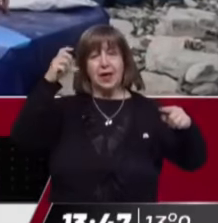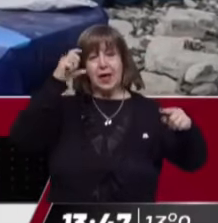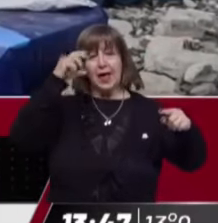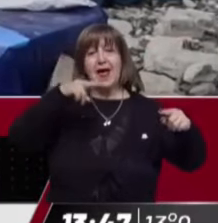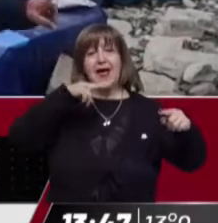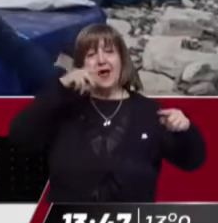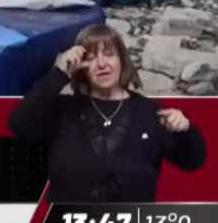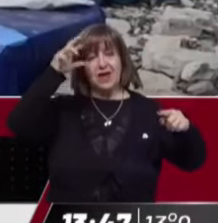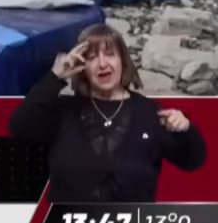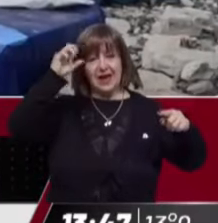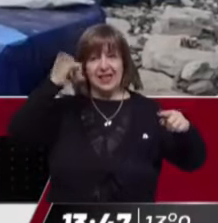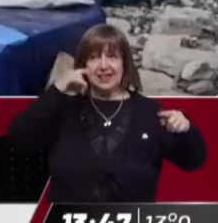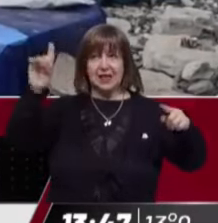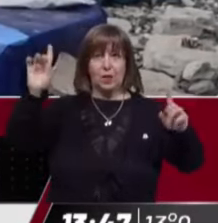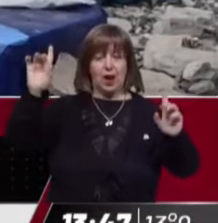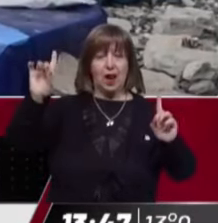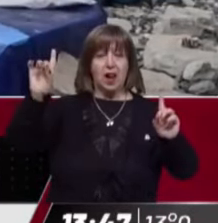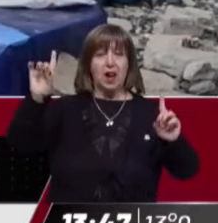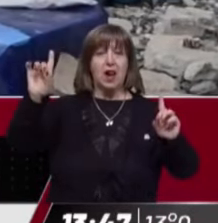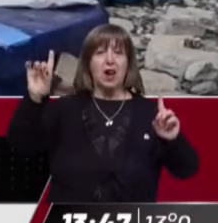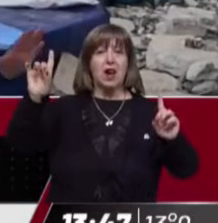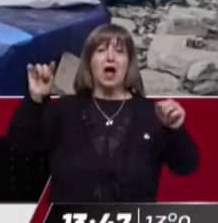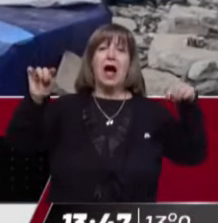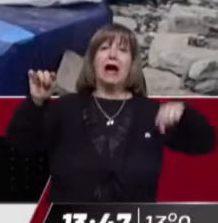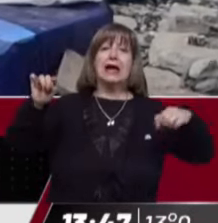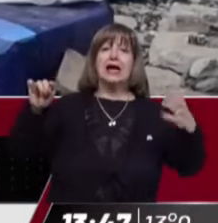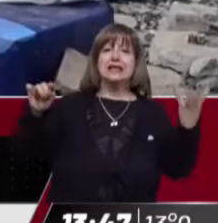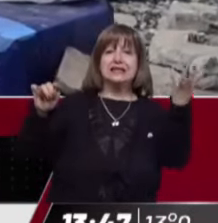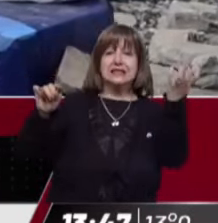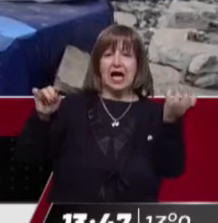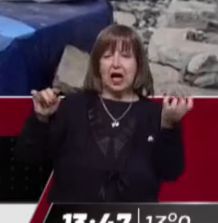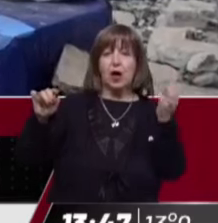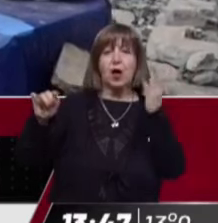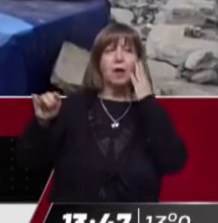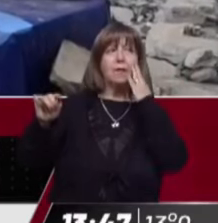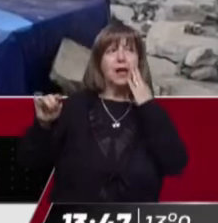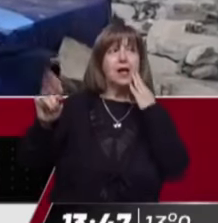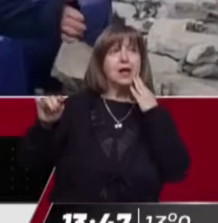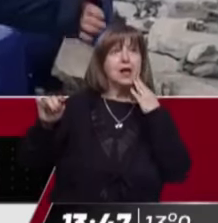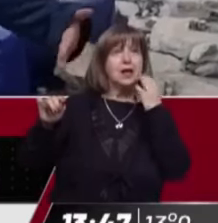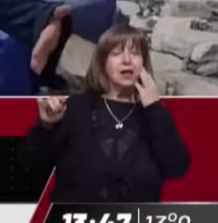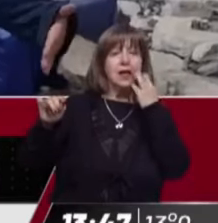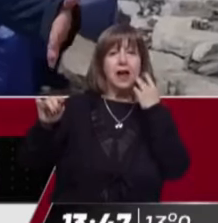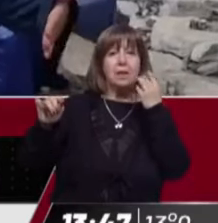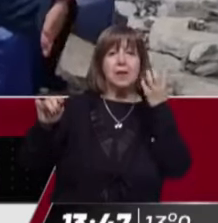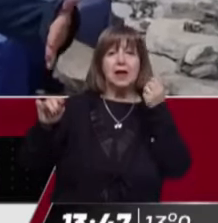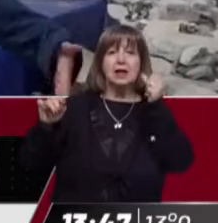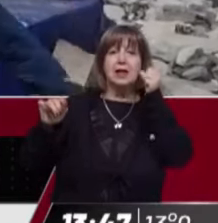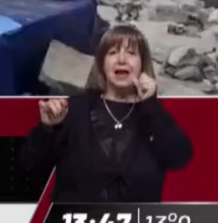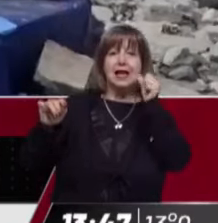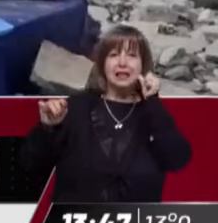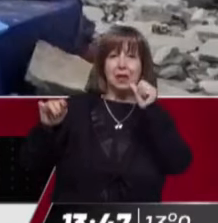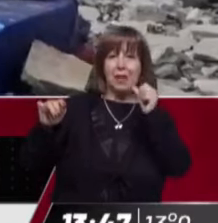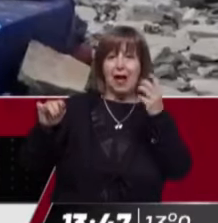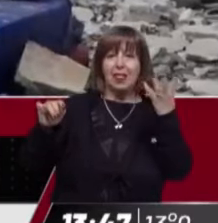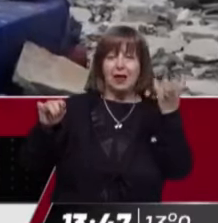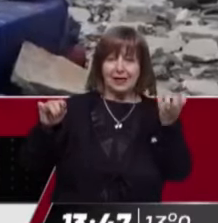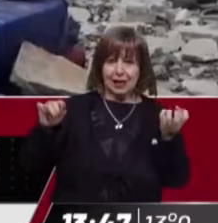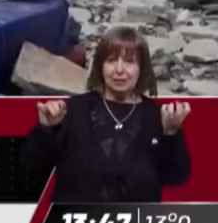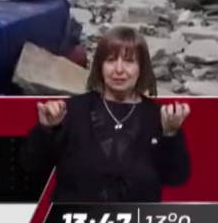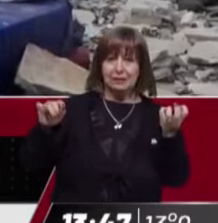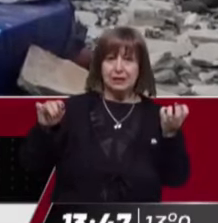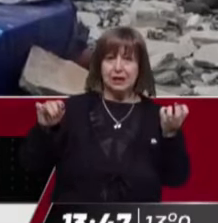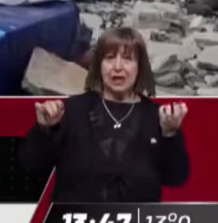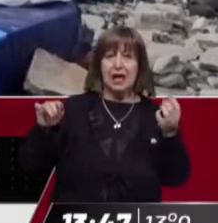Solo lo puedo comparar como en clima. Creo que acá es más seco, entonces, no sé, la piel, todo eso se te lastima más, se curte más. Más en la